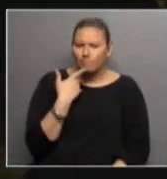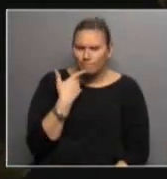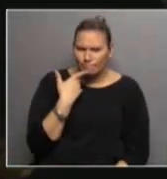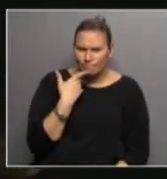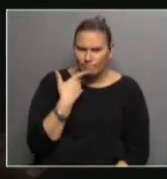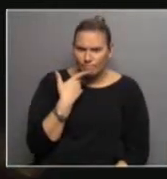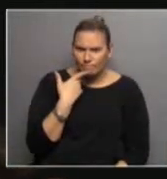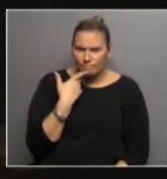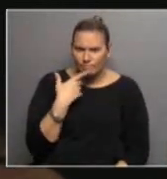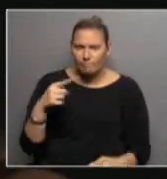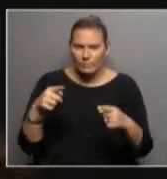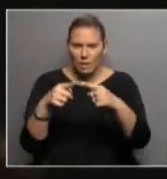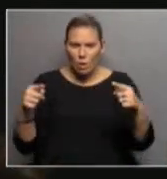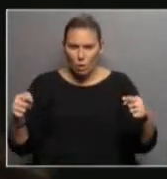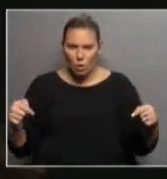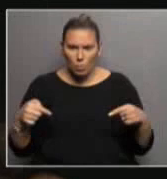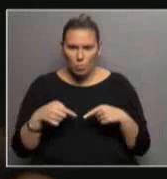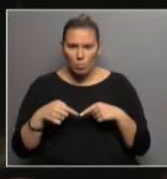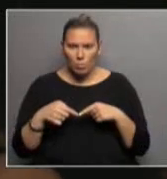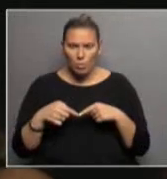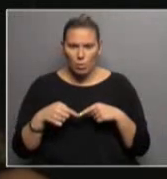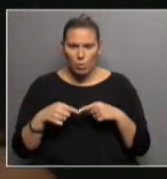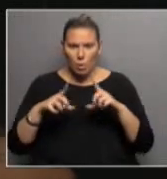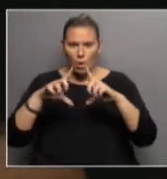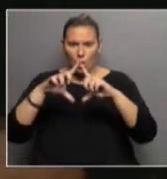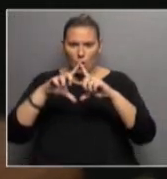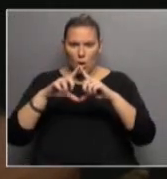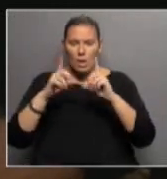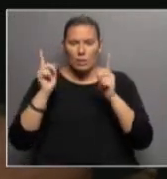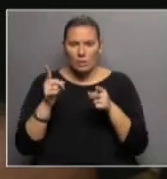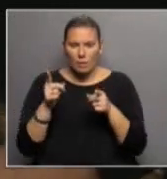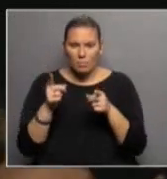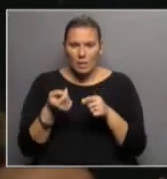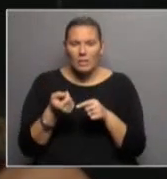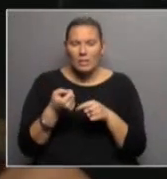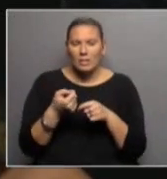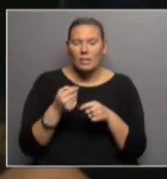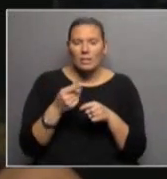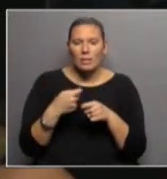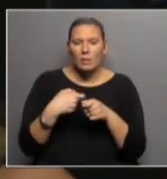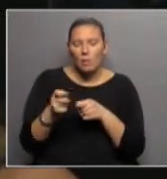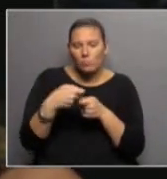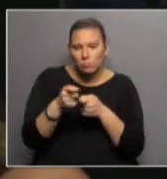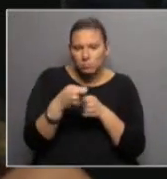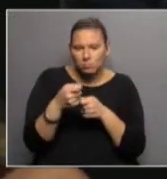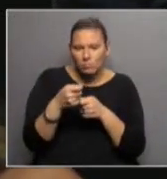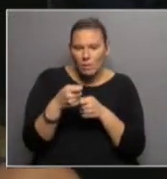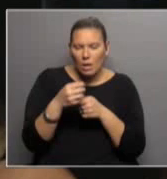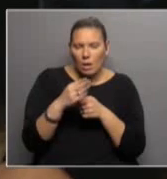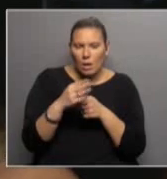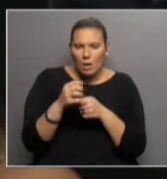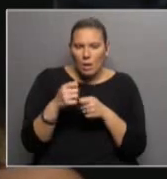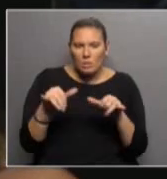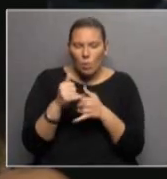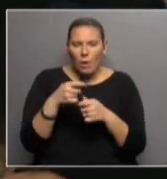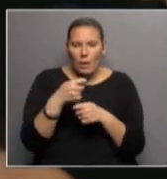rombo. El rombo era un clásico. Jugamos a la rimadita con los tacitos Pokémon. Y era una época también que se jugaba